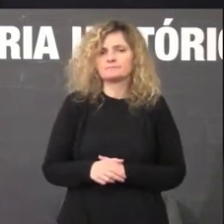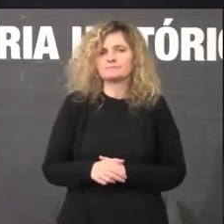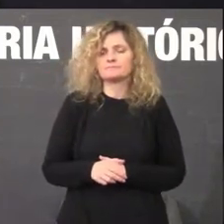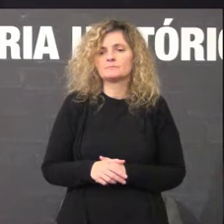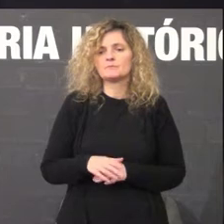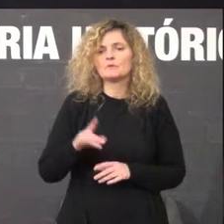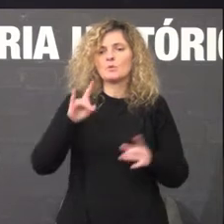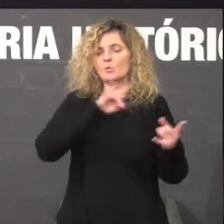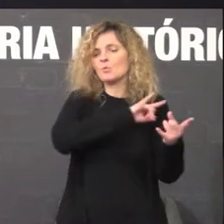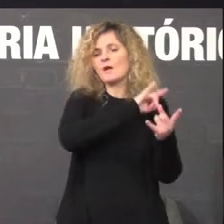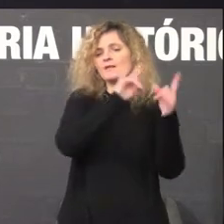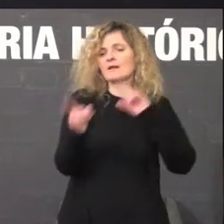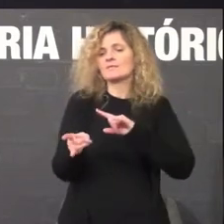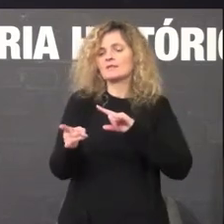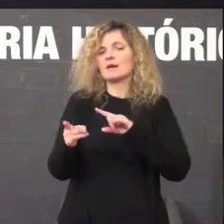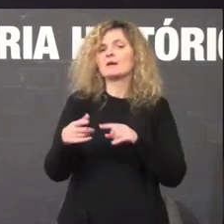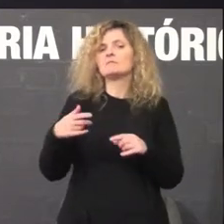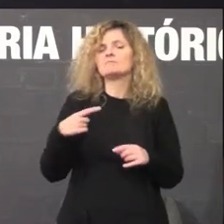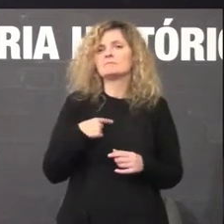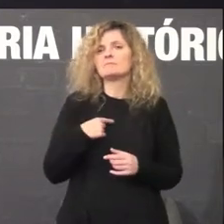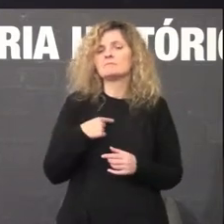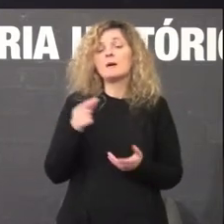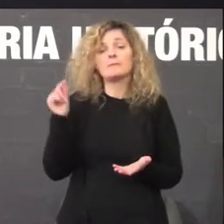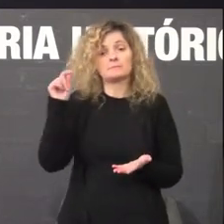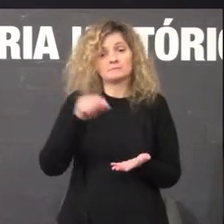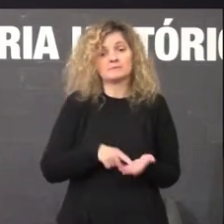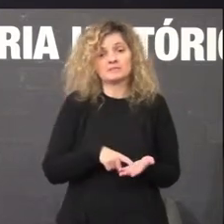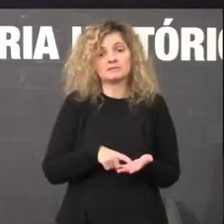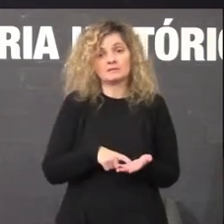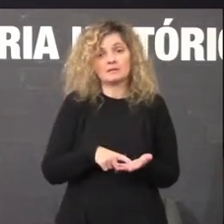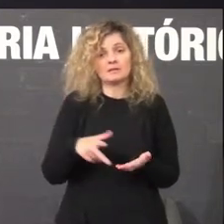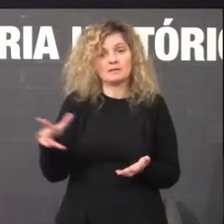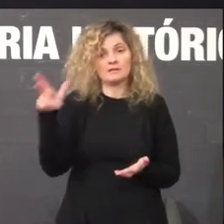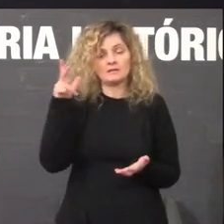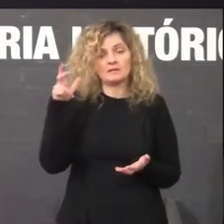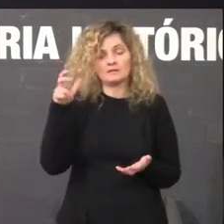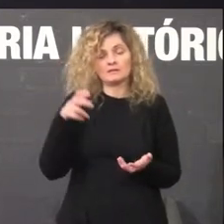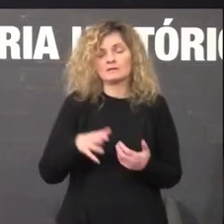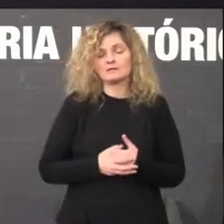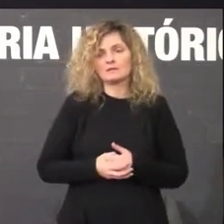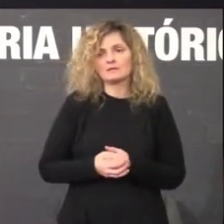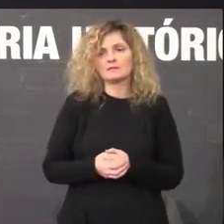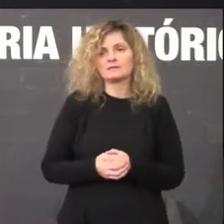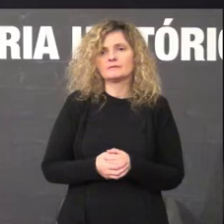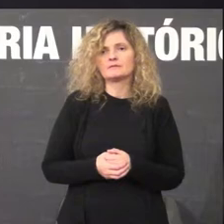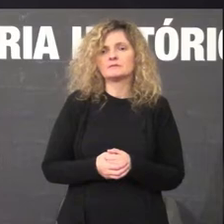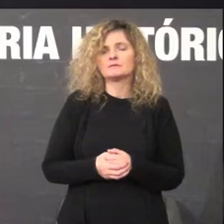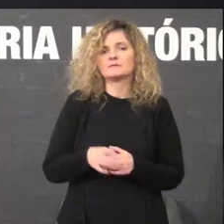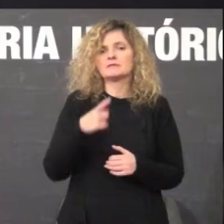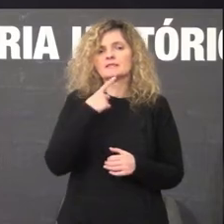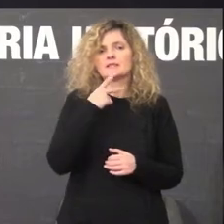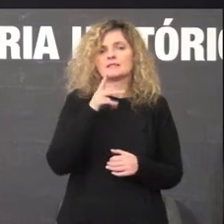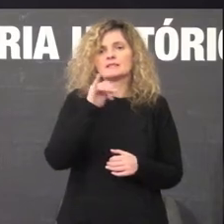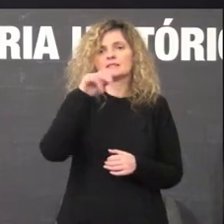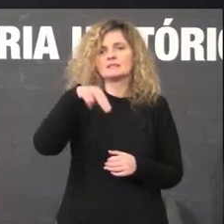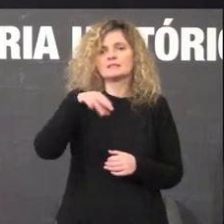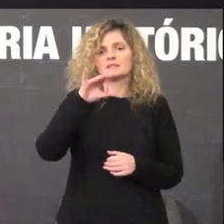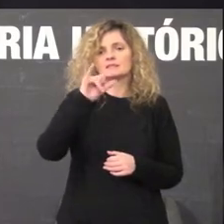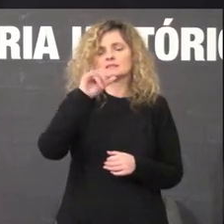una llamada intervenida que ha estado a Kissinger